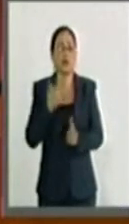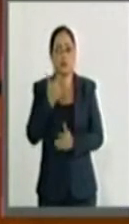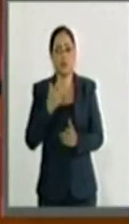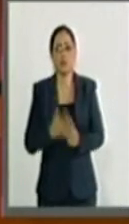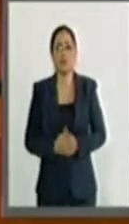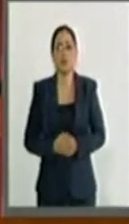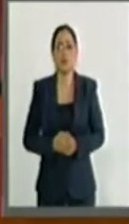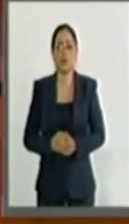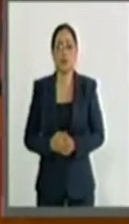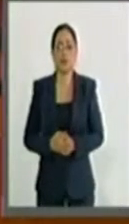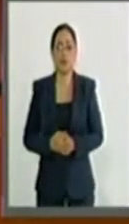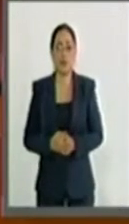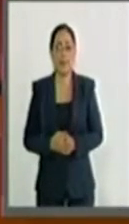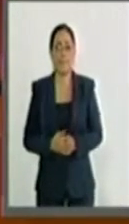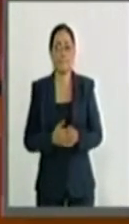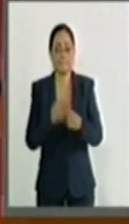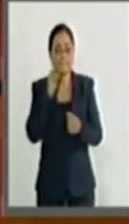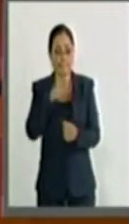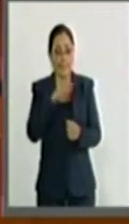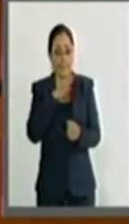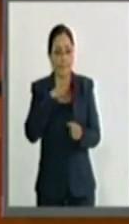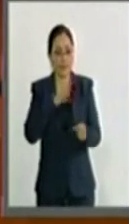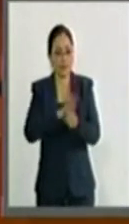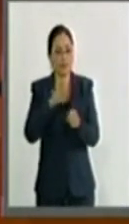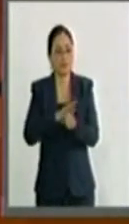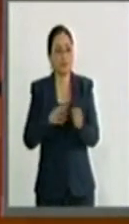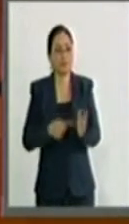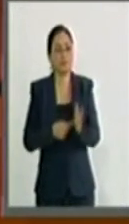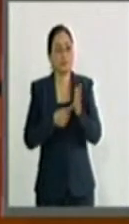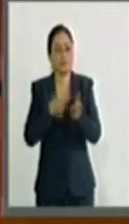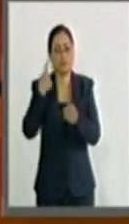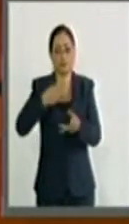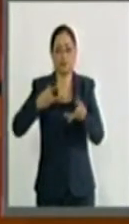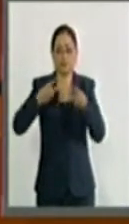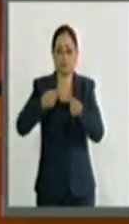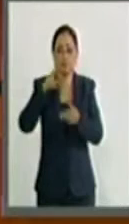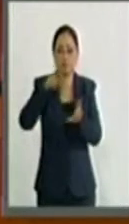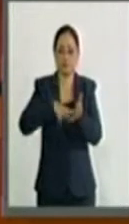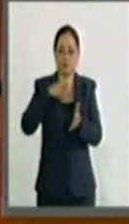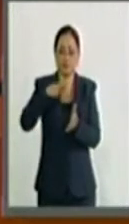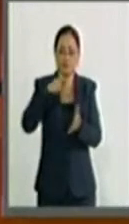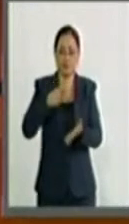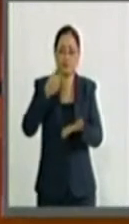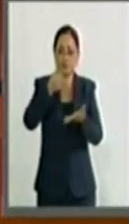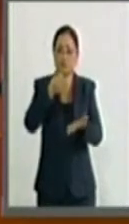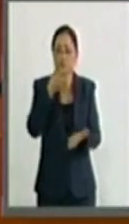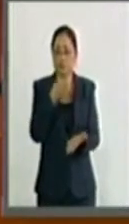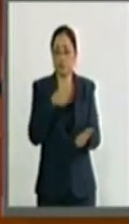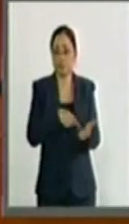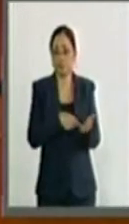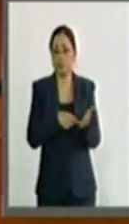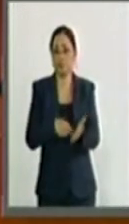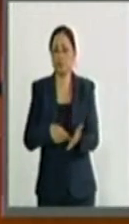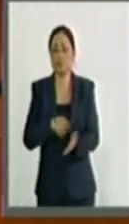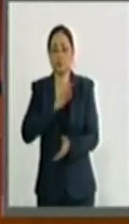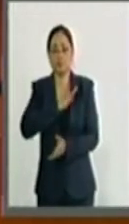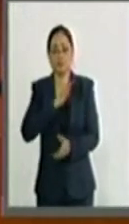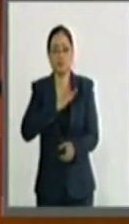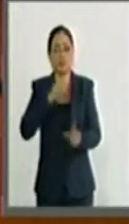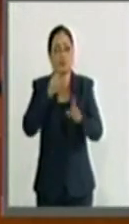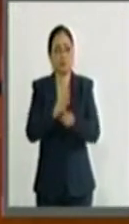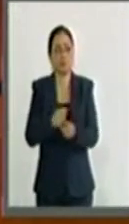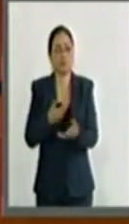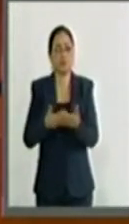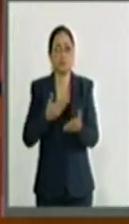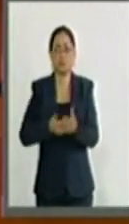Asimismo, se estima que en el ejercicio fiscal de 2017 se alcance por